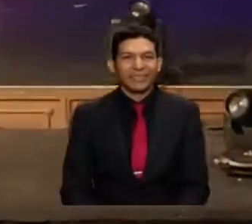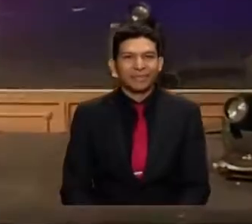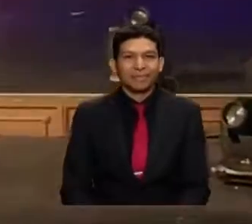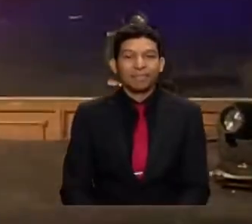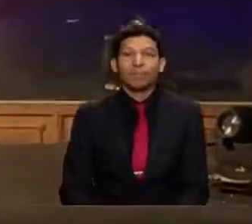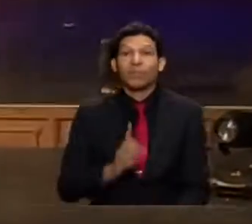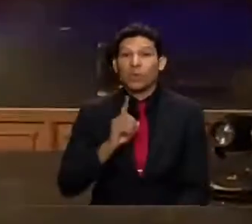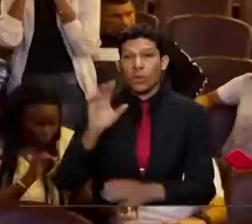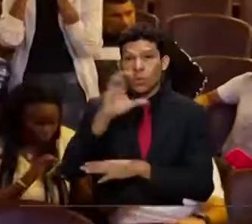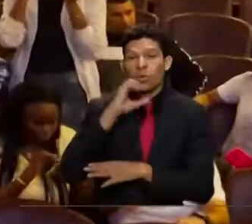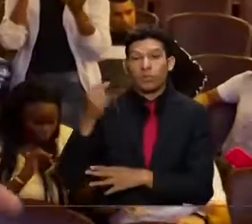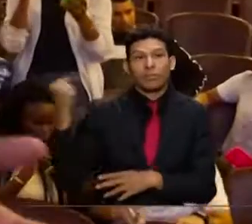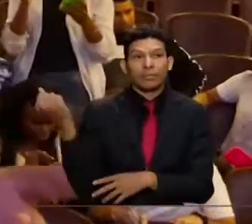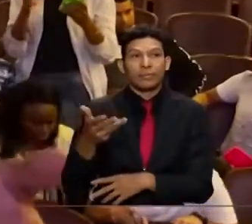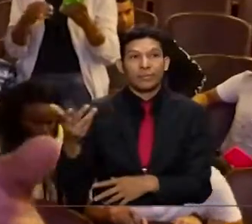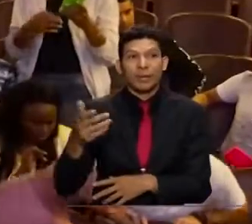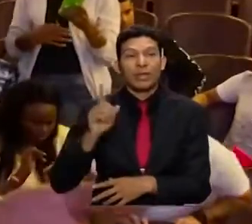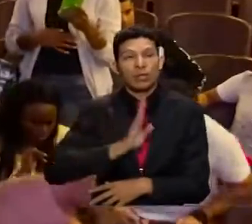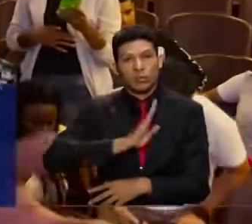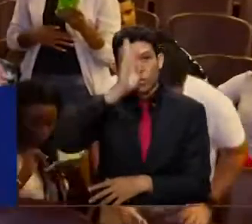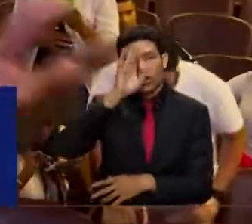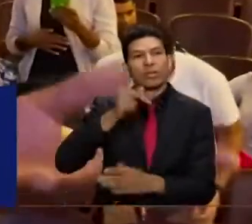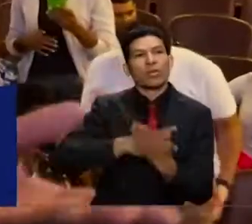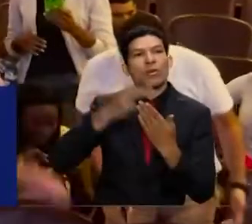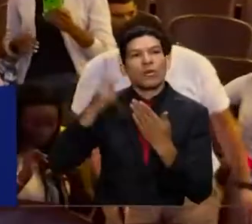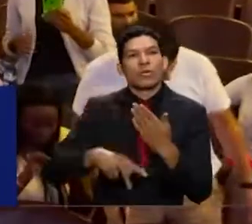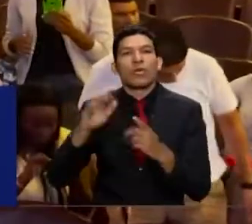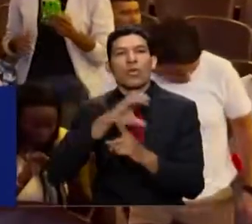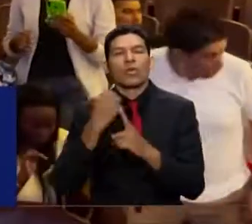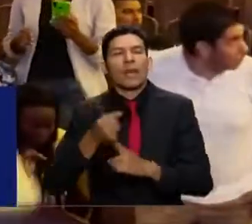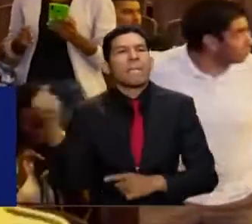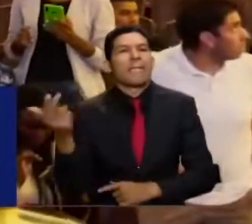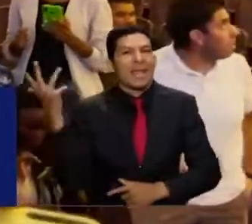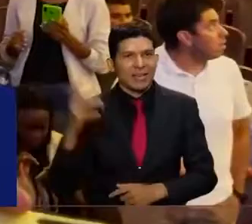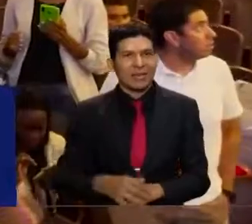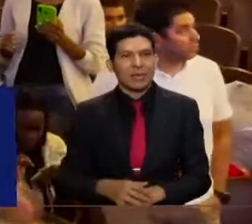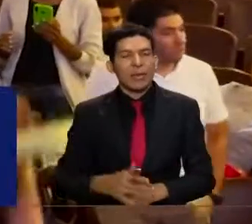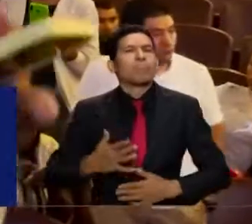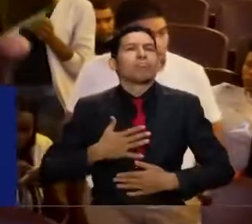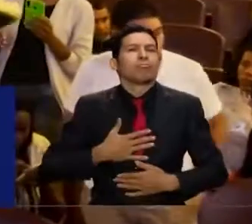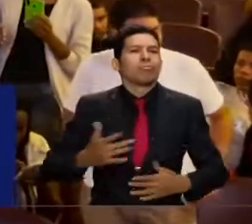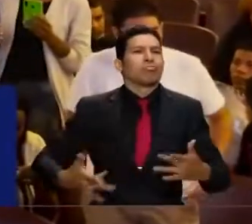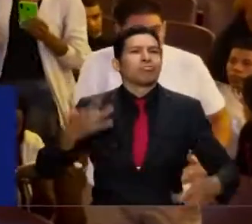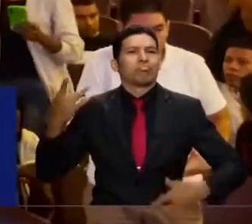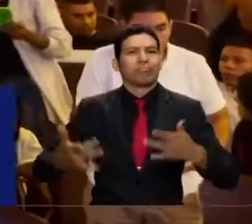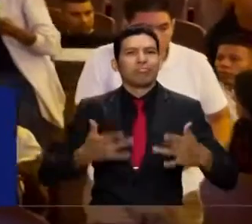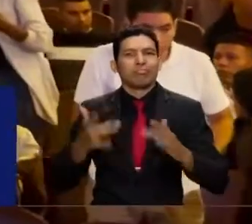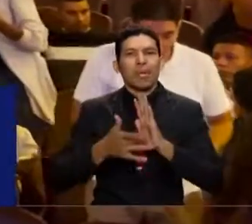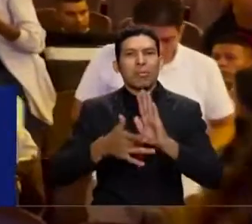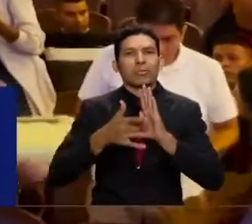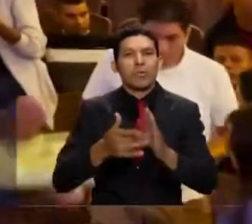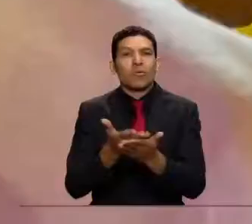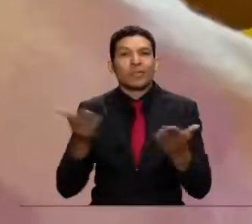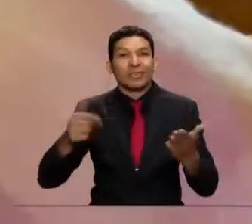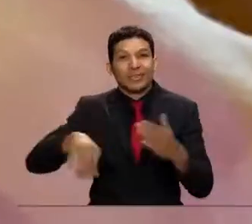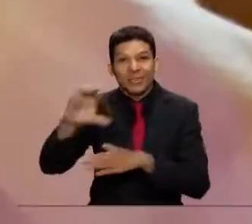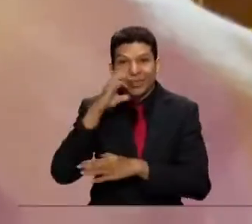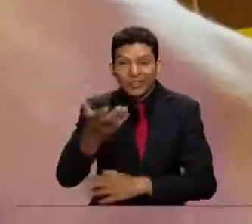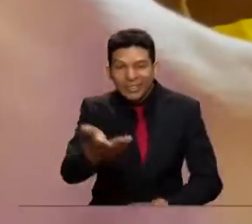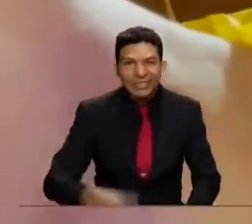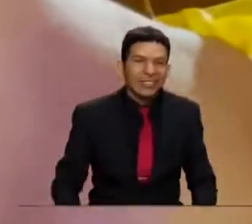Colombia Mágica Tradición pues representa un proyecto de cultura y de magia, porque para mí es muy divertido esto de representar cada cosa que tiene nuestro